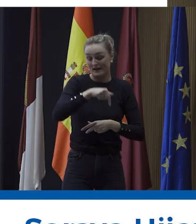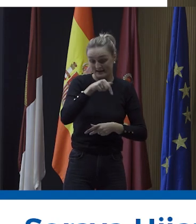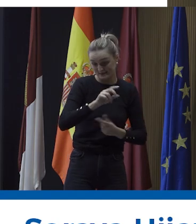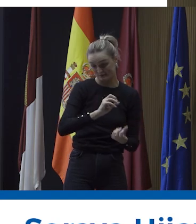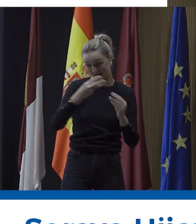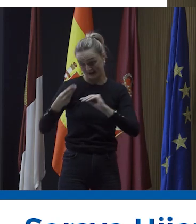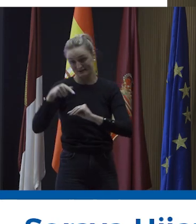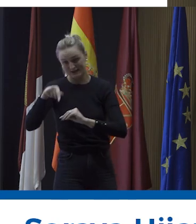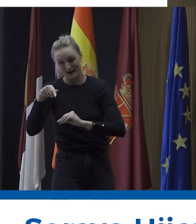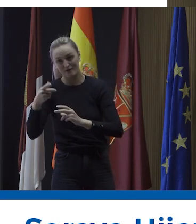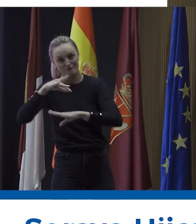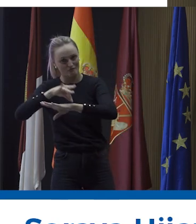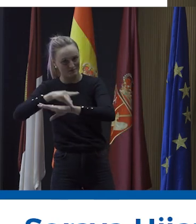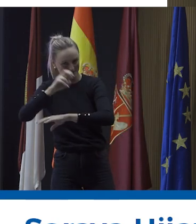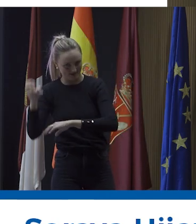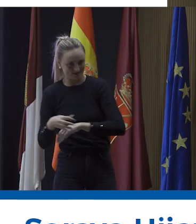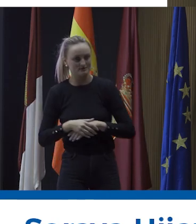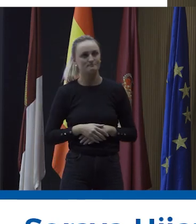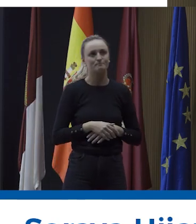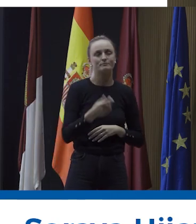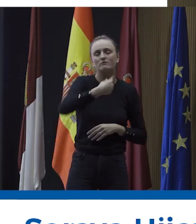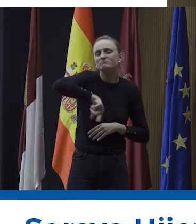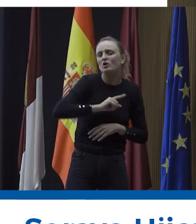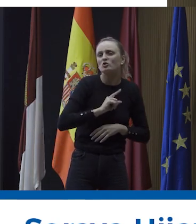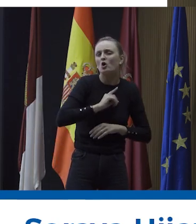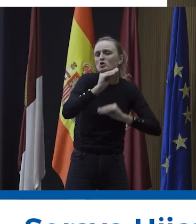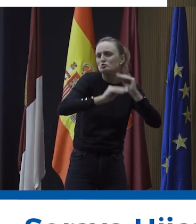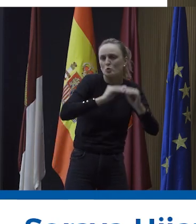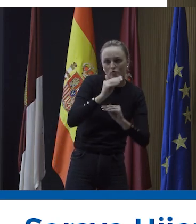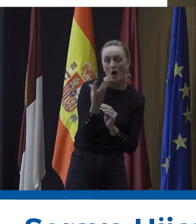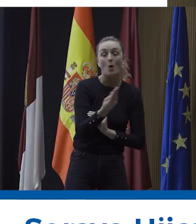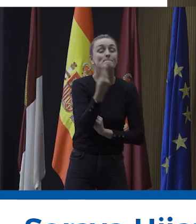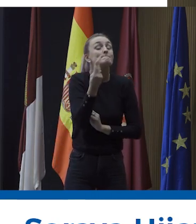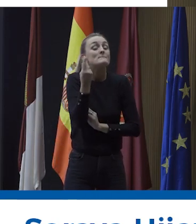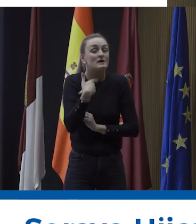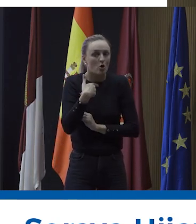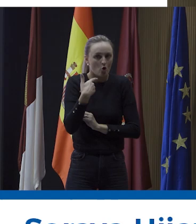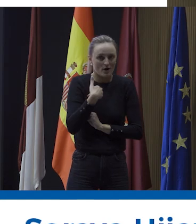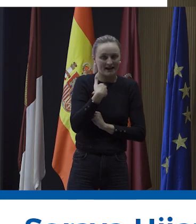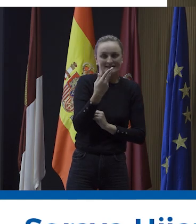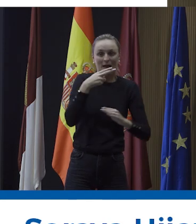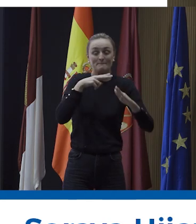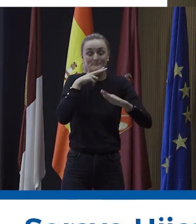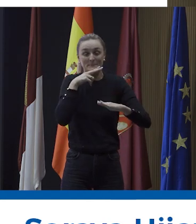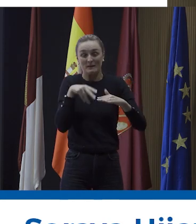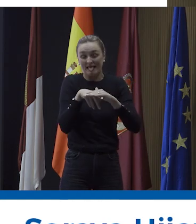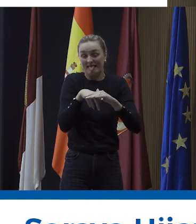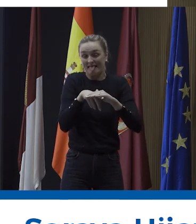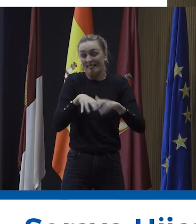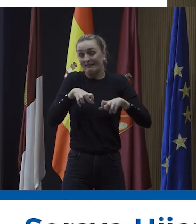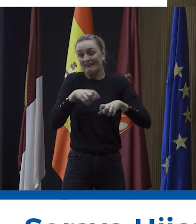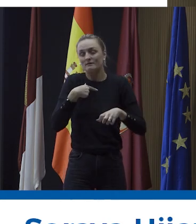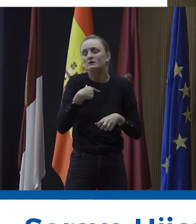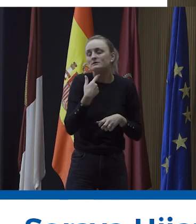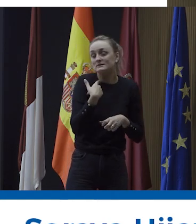enfermedades. Bien. ¿Cómo podemos solucionar o cómo podemos mejorar la incontinencia de orina? Porque a veces no son problemas solucionables,